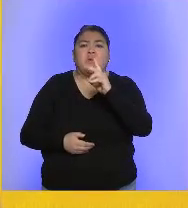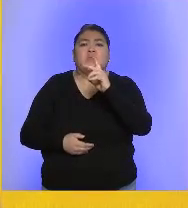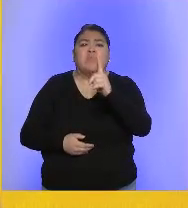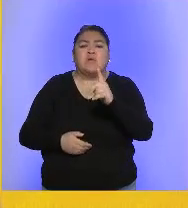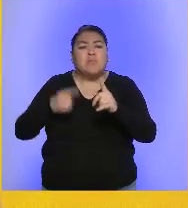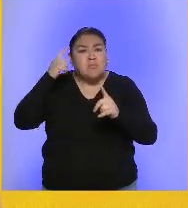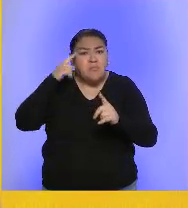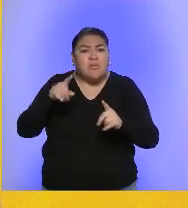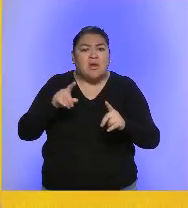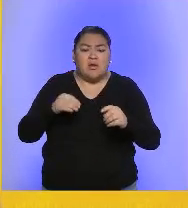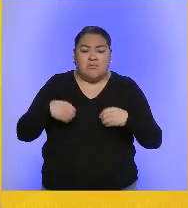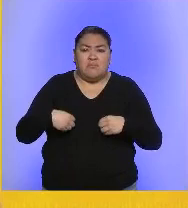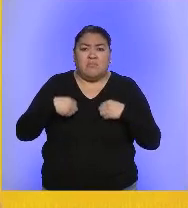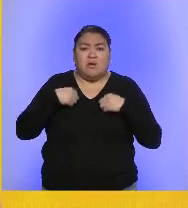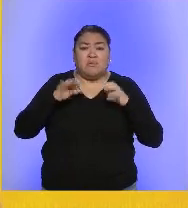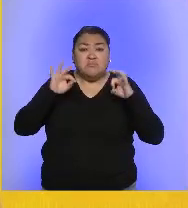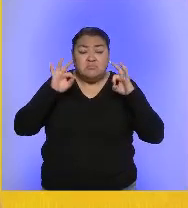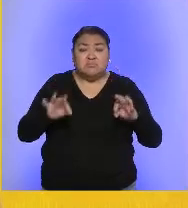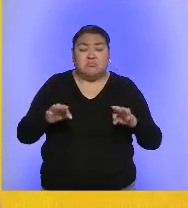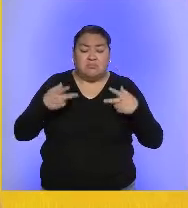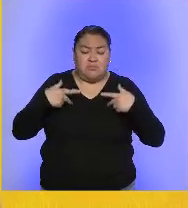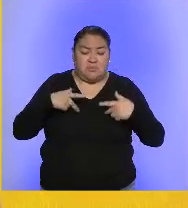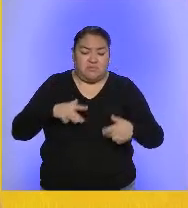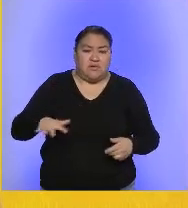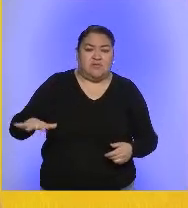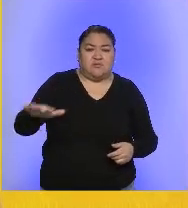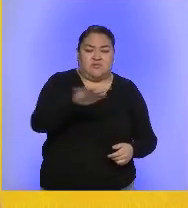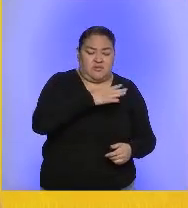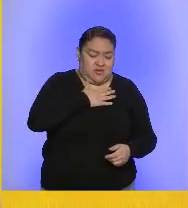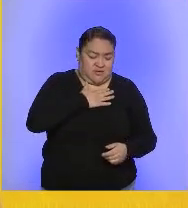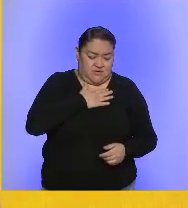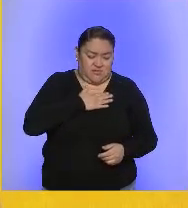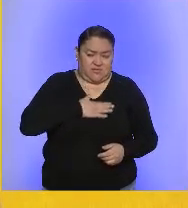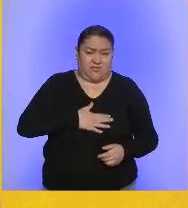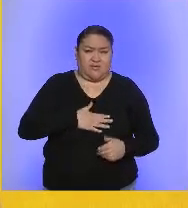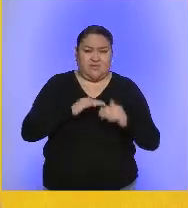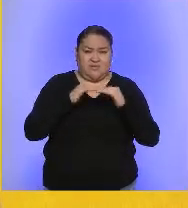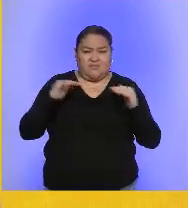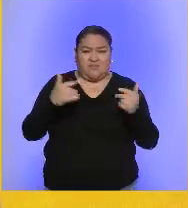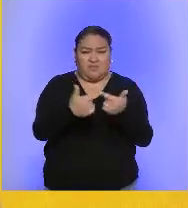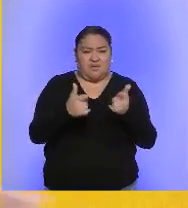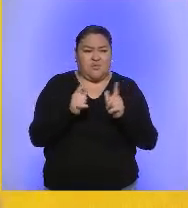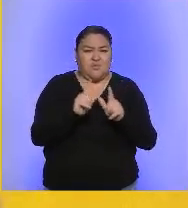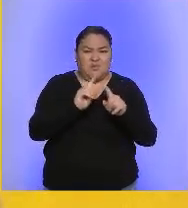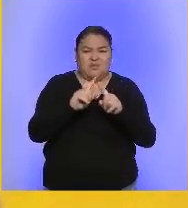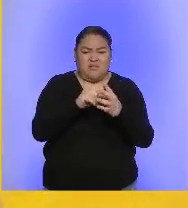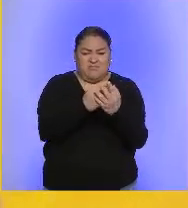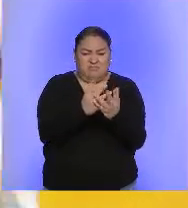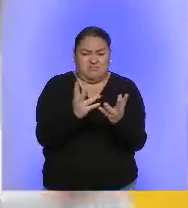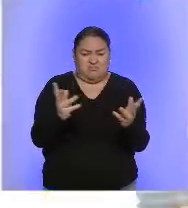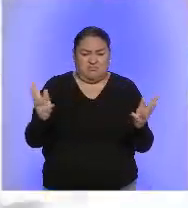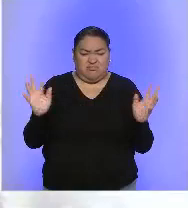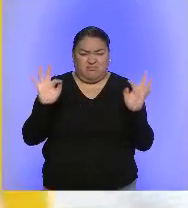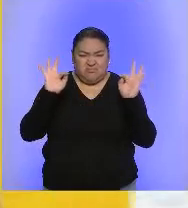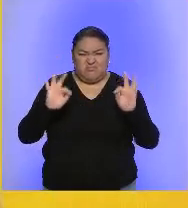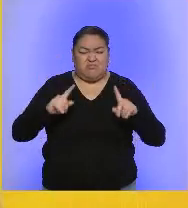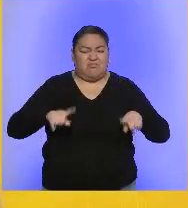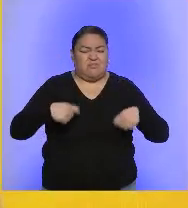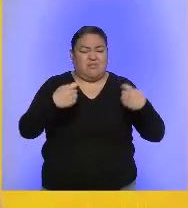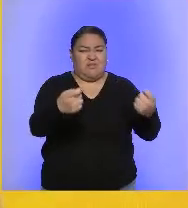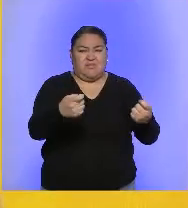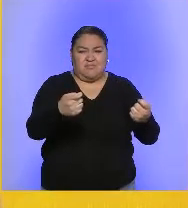sociedad más igualitaria, plural y representativa. Muchísimas gracias por su tiempo.